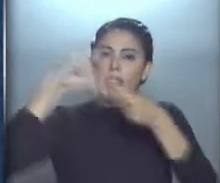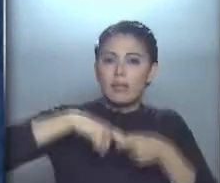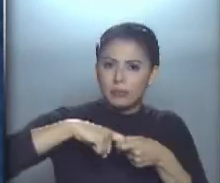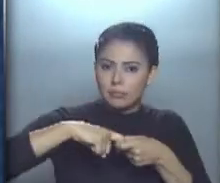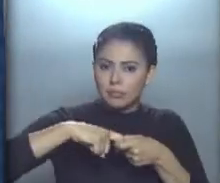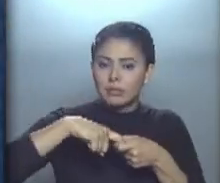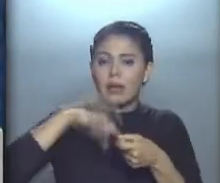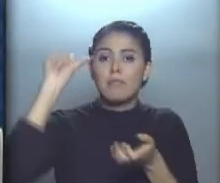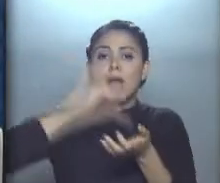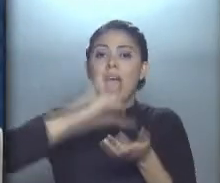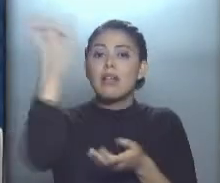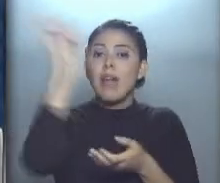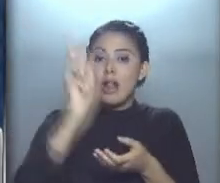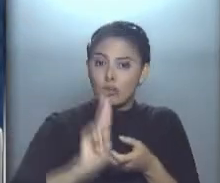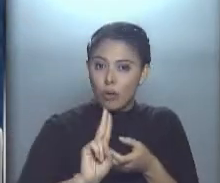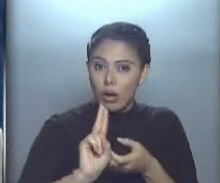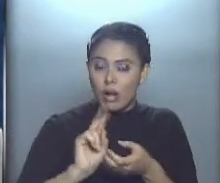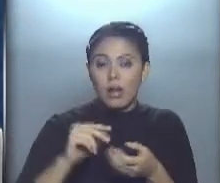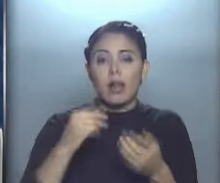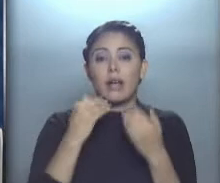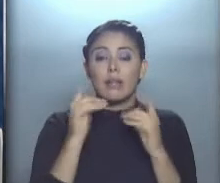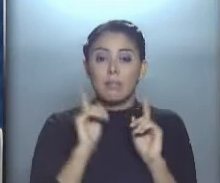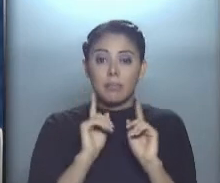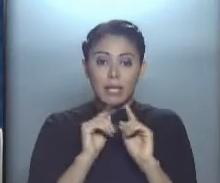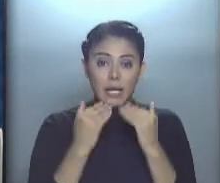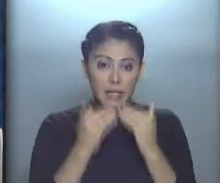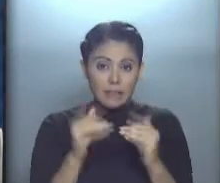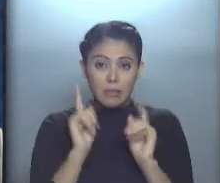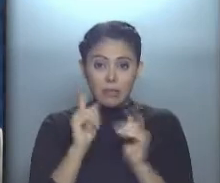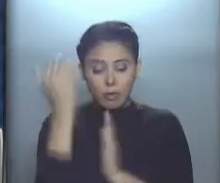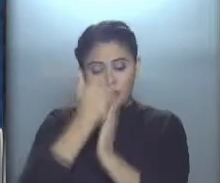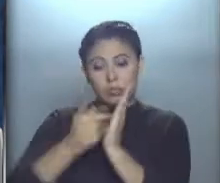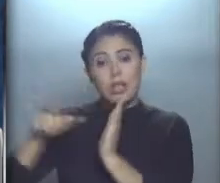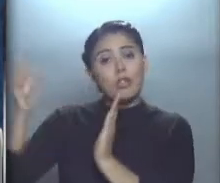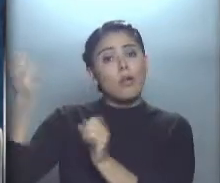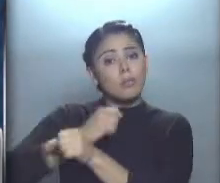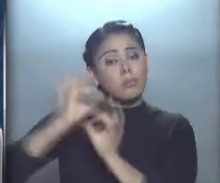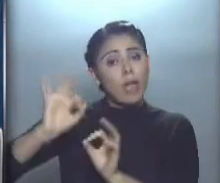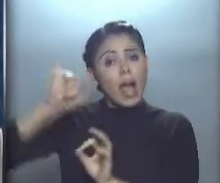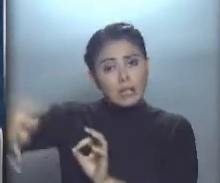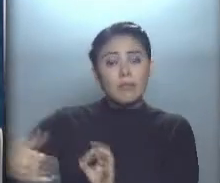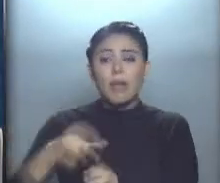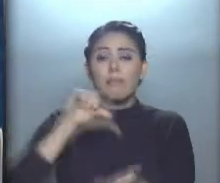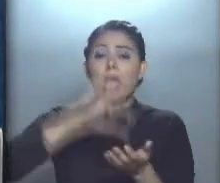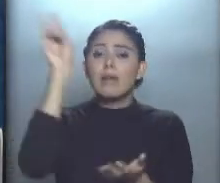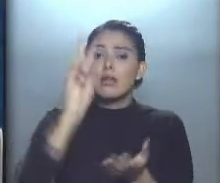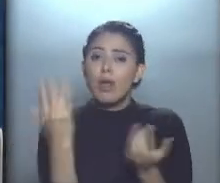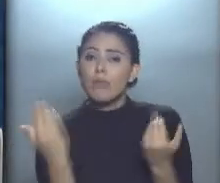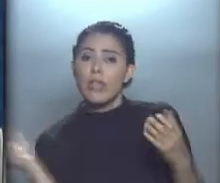de Venezuela, a partir del cual aprueban el ingreso de Venezuela al